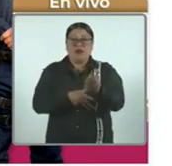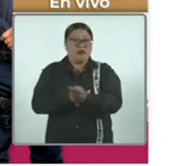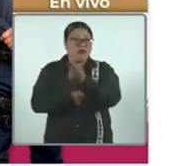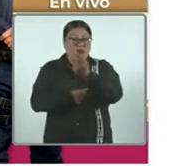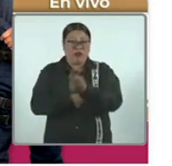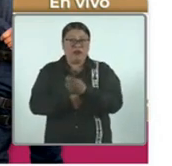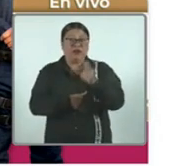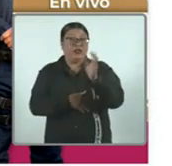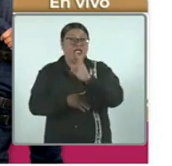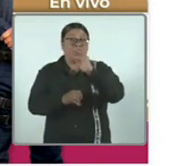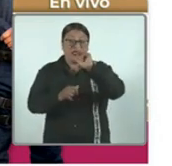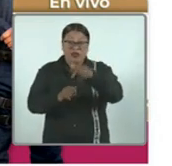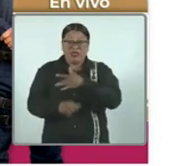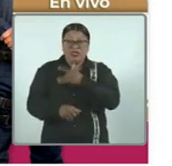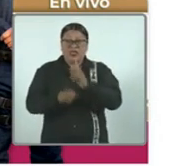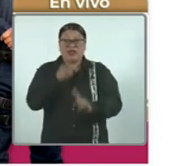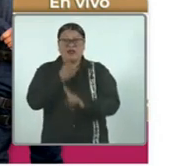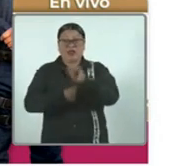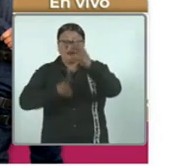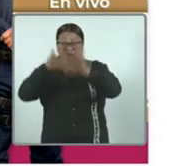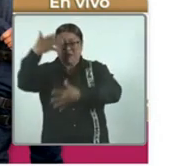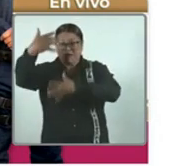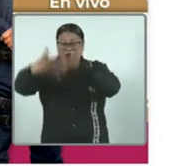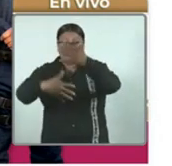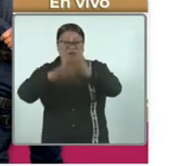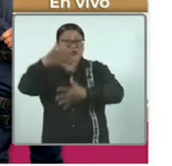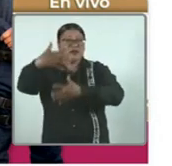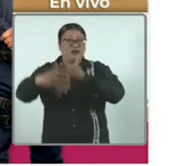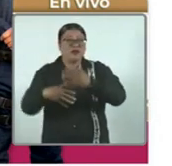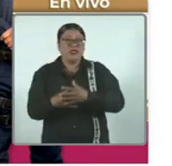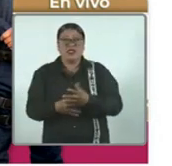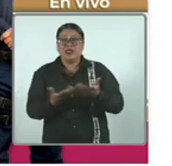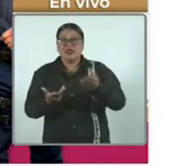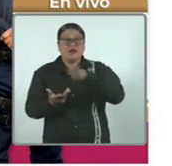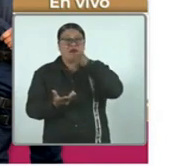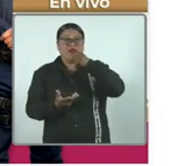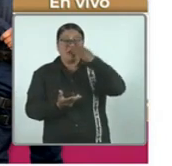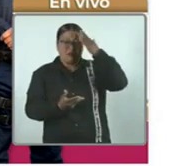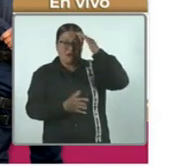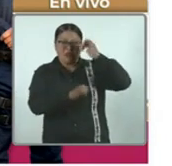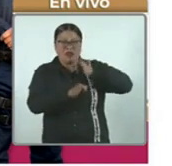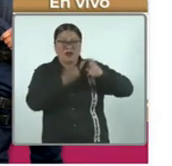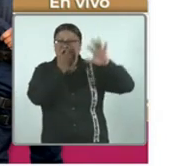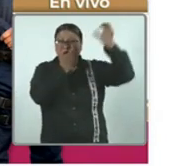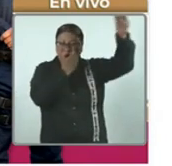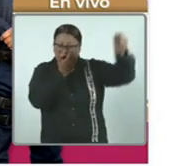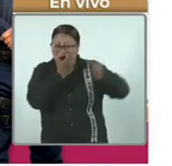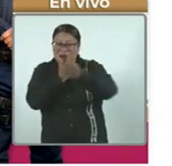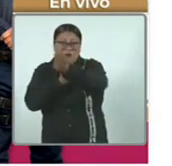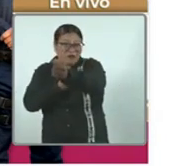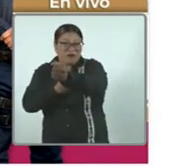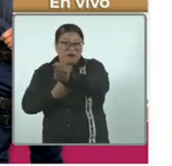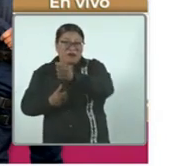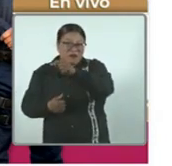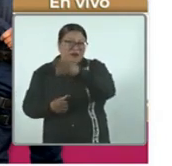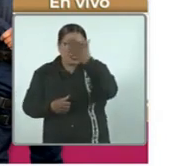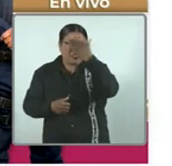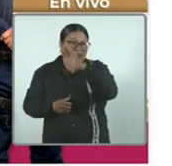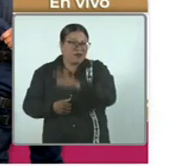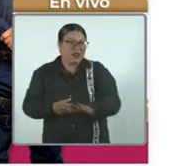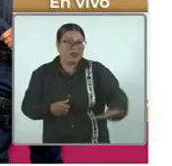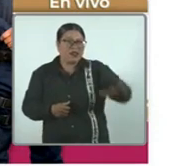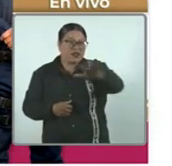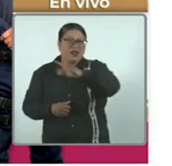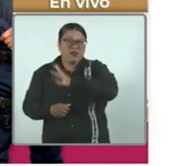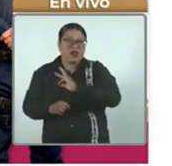ya se les conflictuaba algo, mandaban por un viejo comandante, decían, vayan por Pancho López porque él conoce a todos